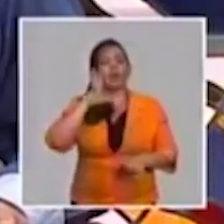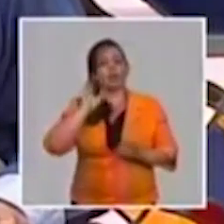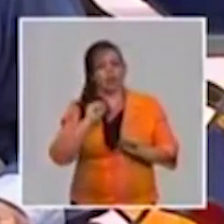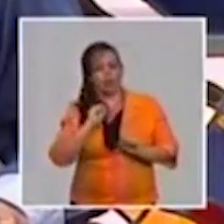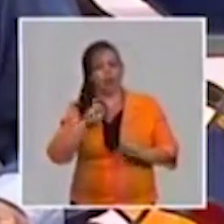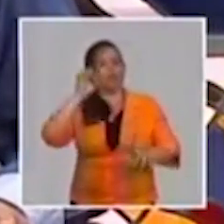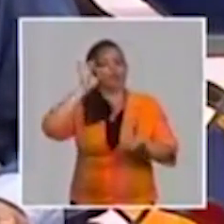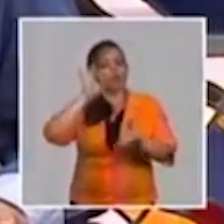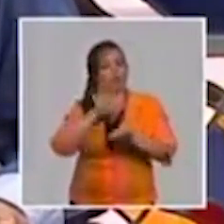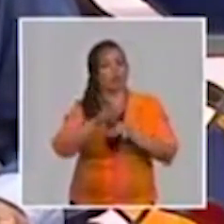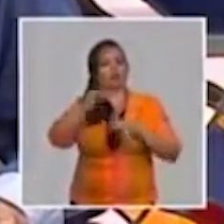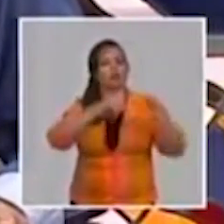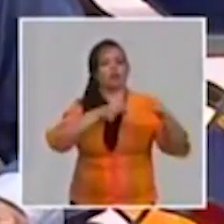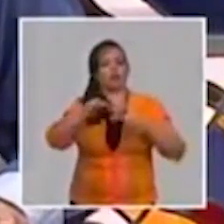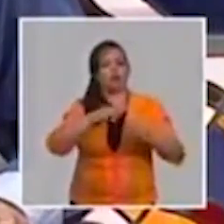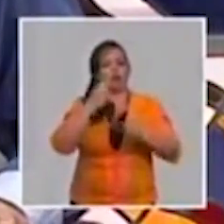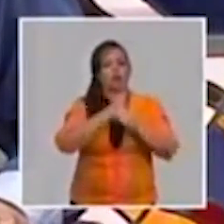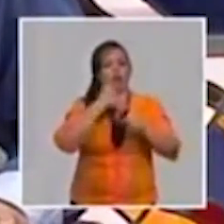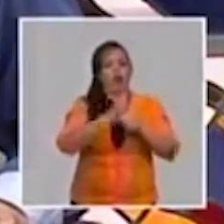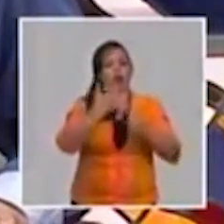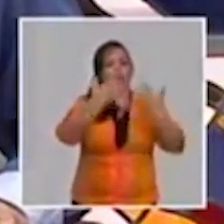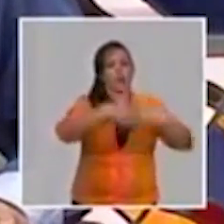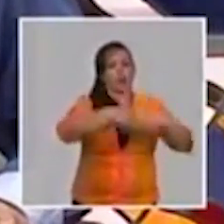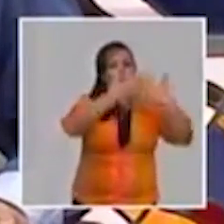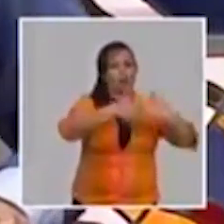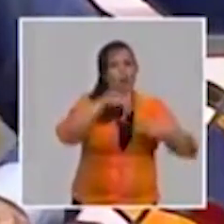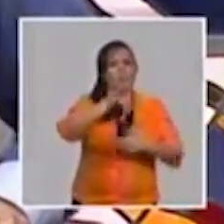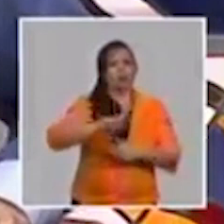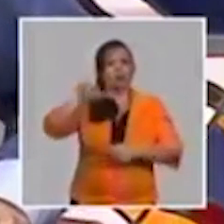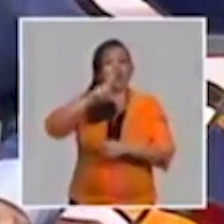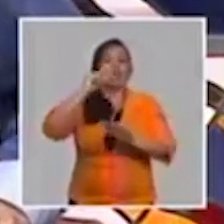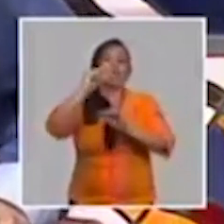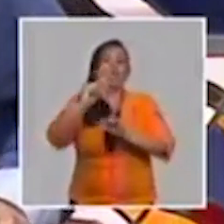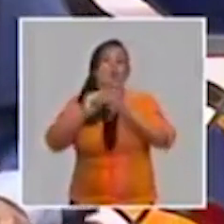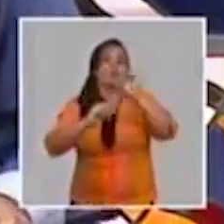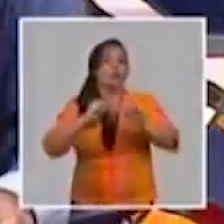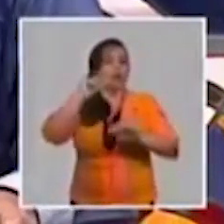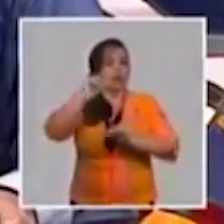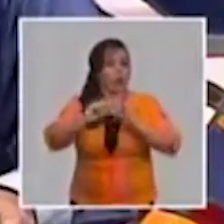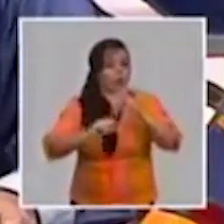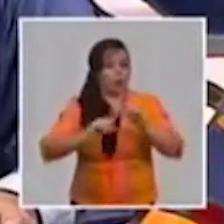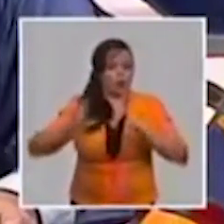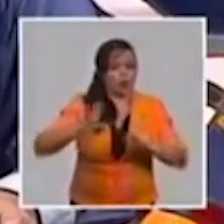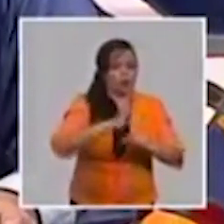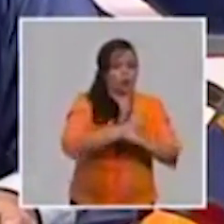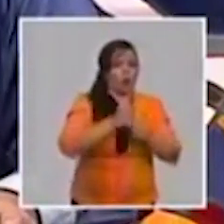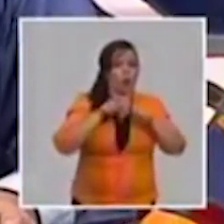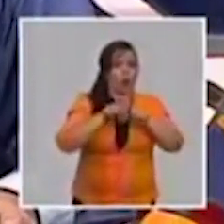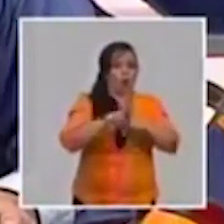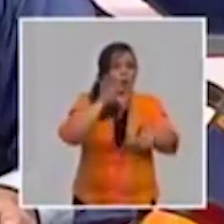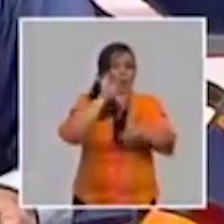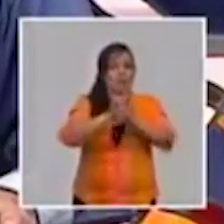actividades productivas, sociales, va a ser de manera gradual, de manera escalonada y asimétrica. ¿Por qué explico esto asimétrica? Porque